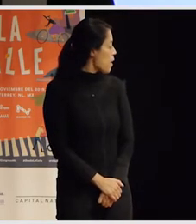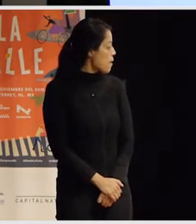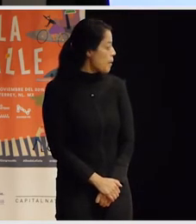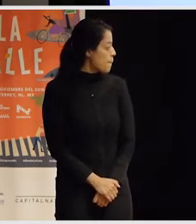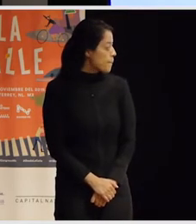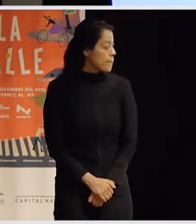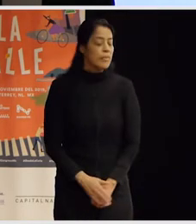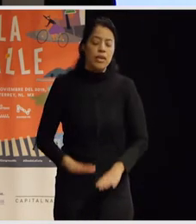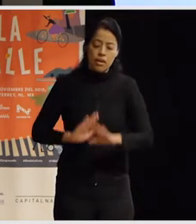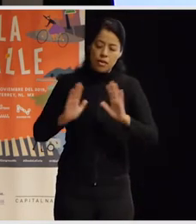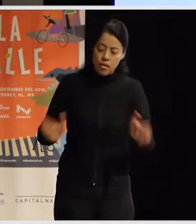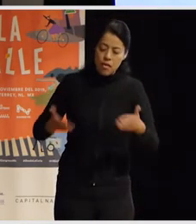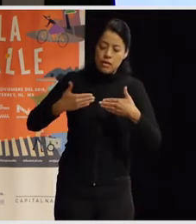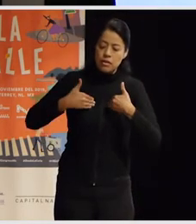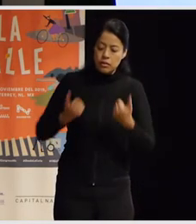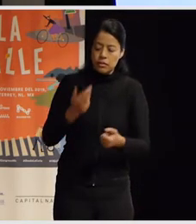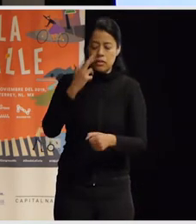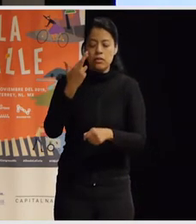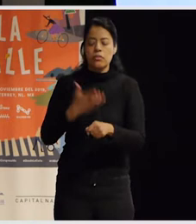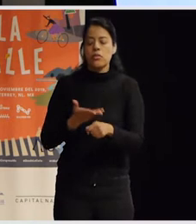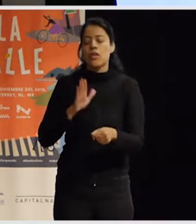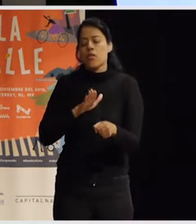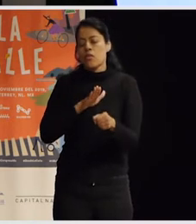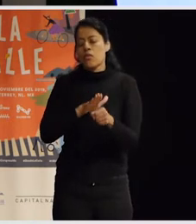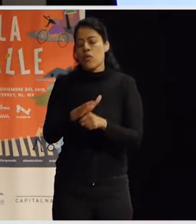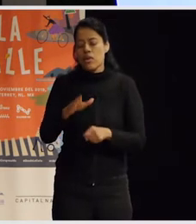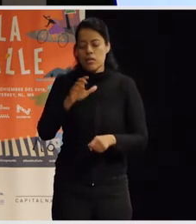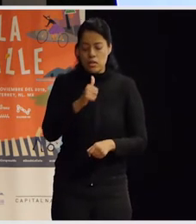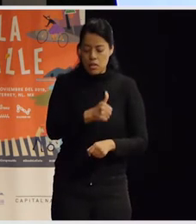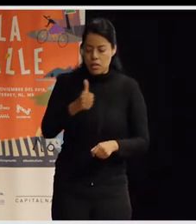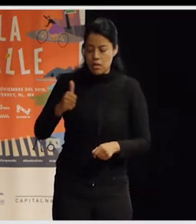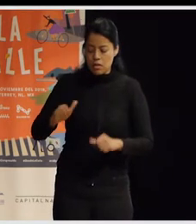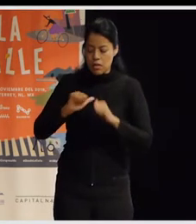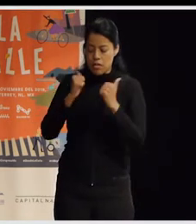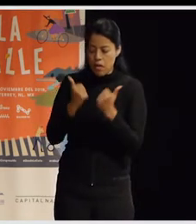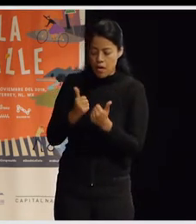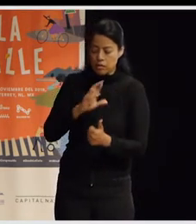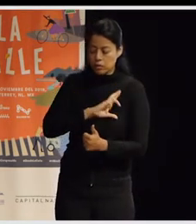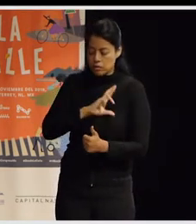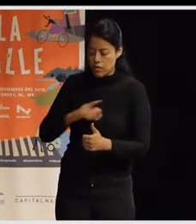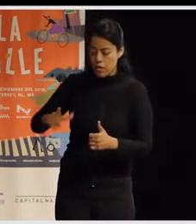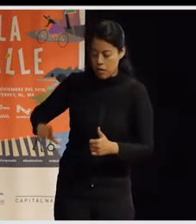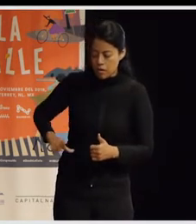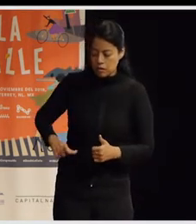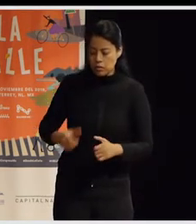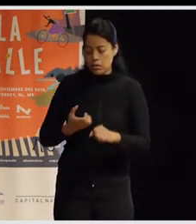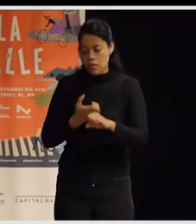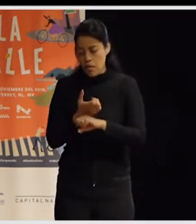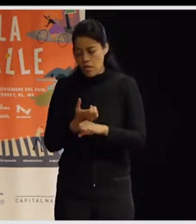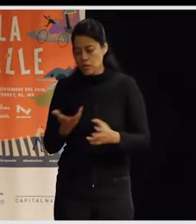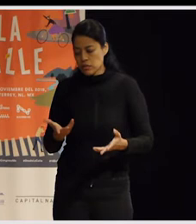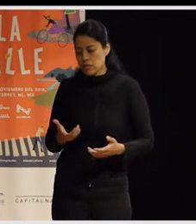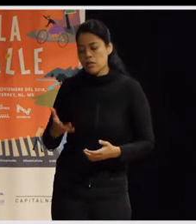y entonces entender cuáles son las responsabilidades que cada sector adquirió en el caso del gobierno estatal pues obviamente